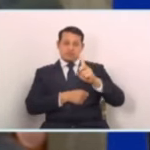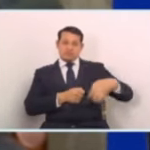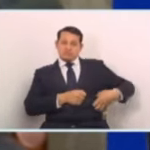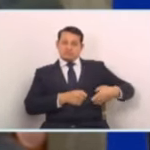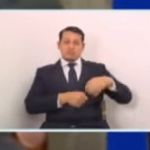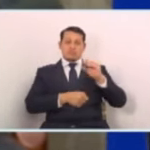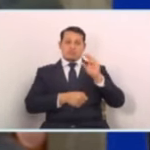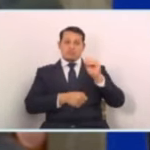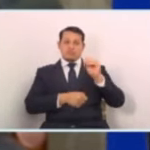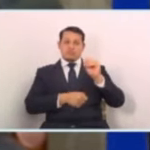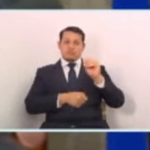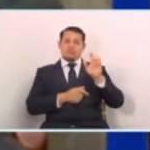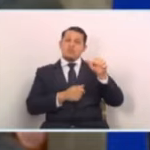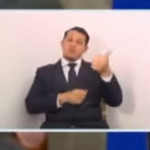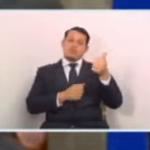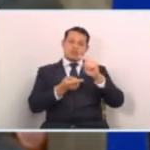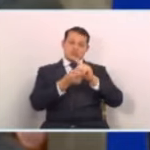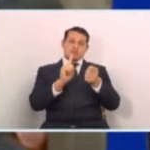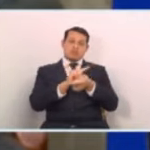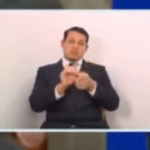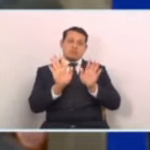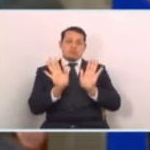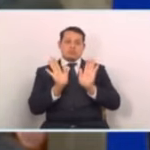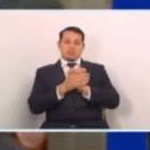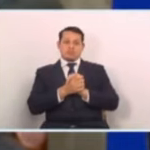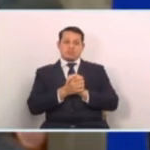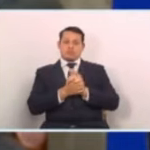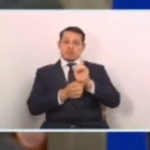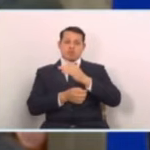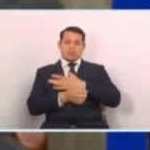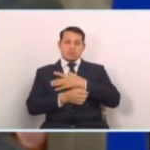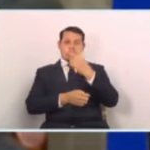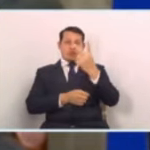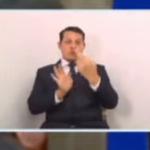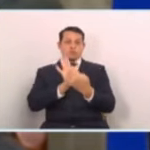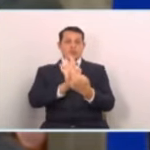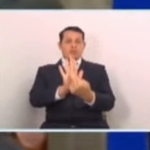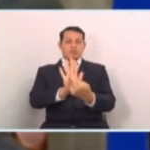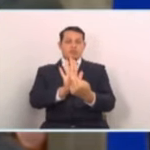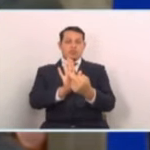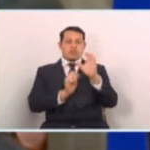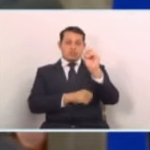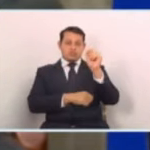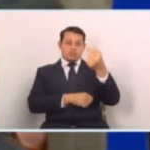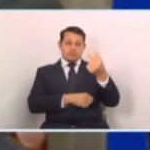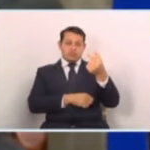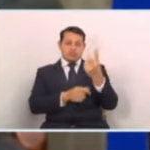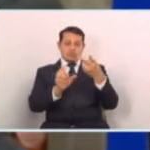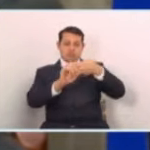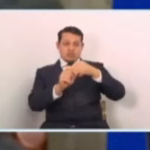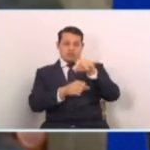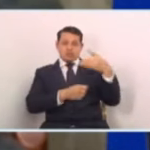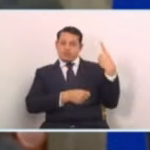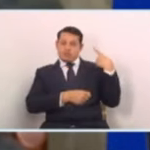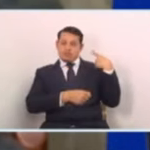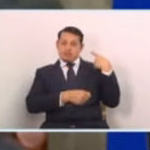con palabras. ¿Qué es lo otro que se va a cambiar? Bueno, que ahora ya no van a haber dos representantes de las ONGs dentro de la